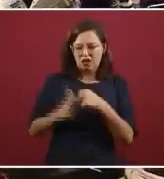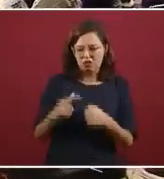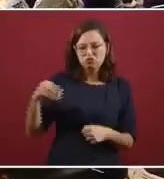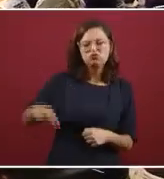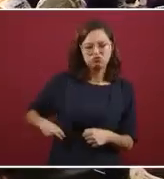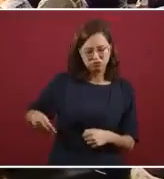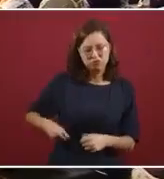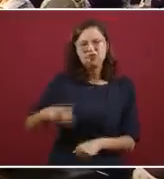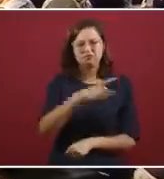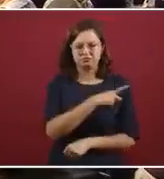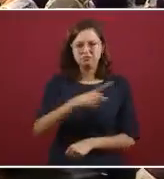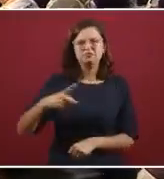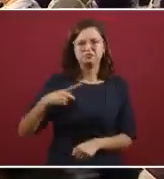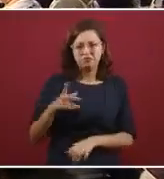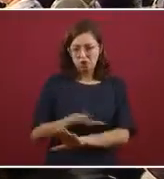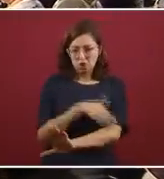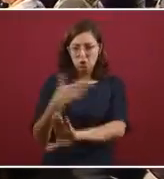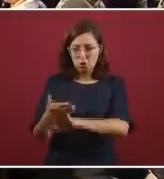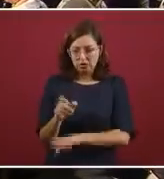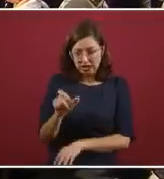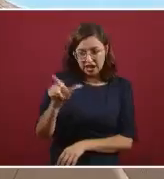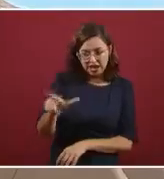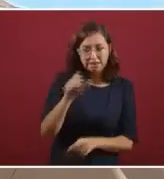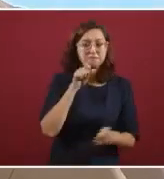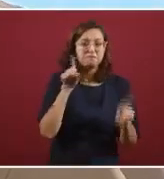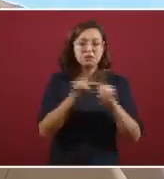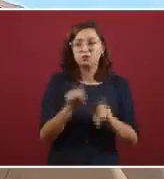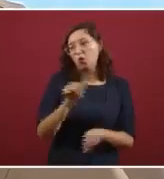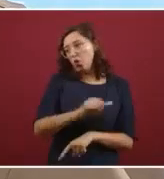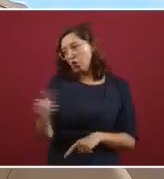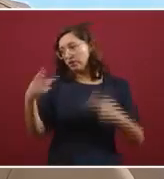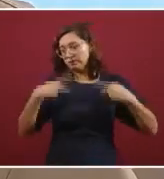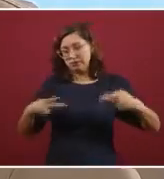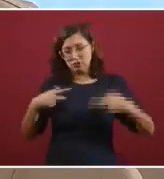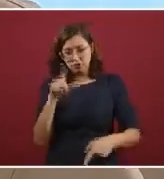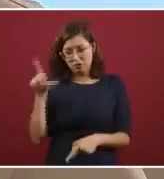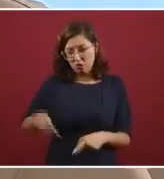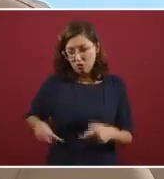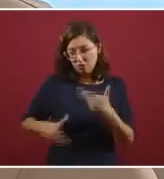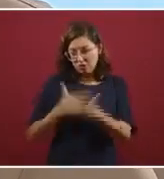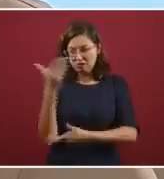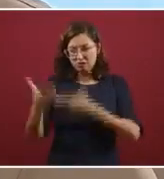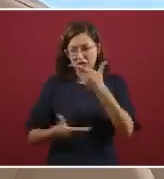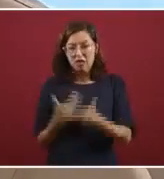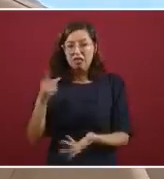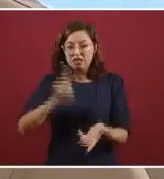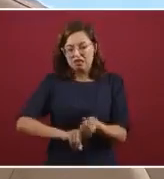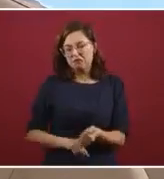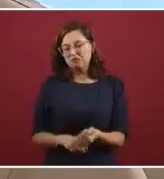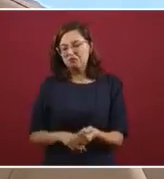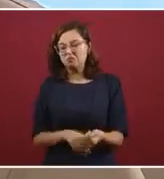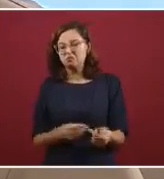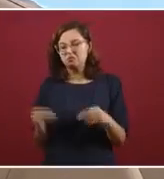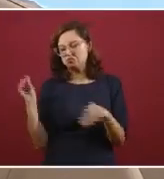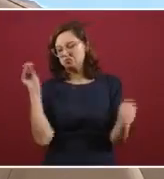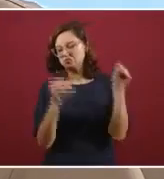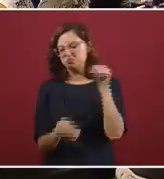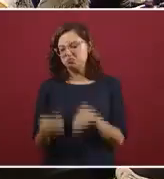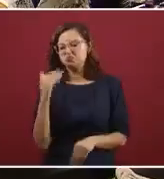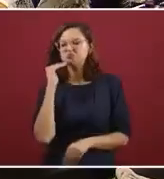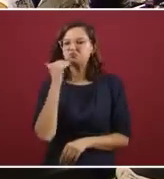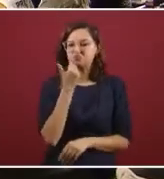responsabilidades, no solamente contra él, sino con los funcionarios que resulten responsables de haber alterado el debido proceso en esta investigación.